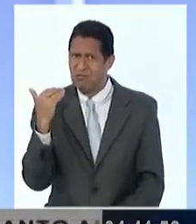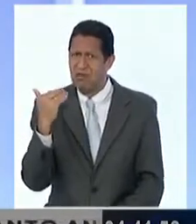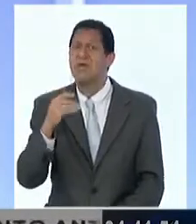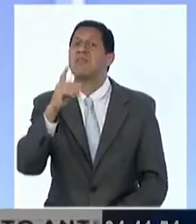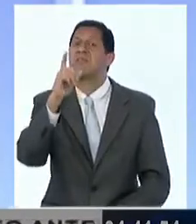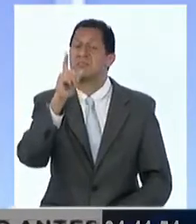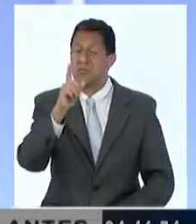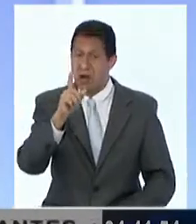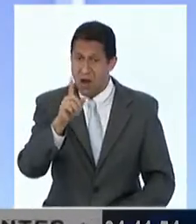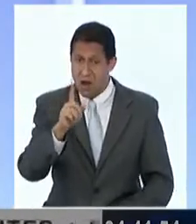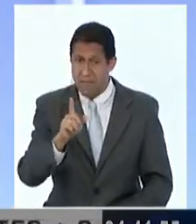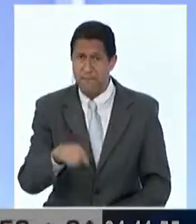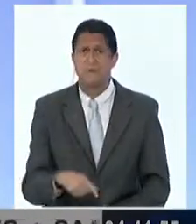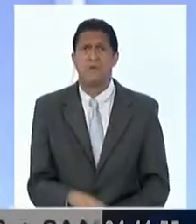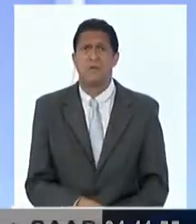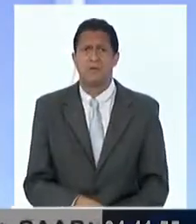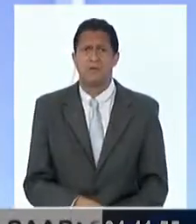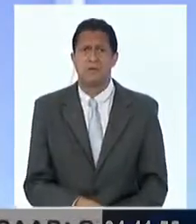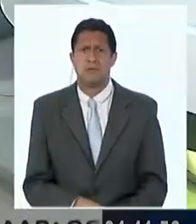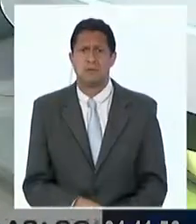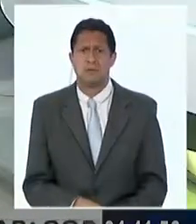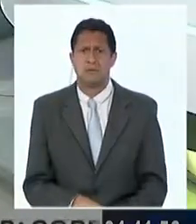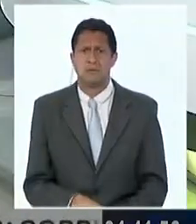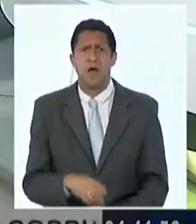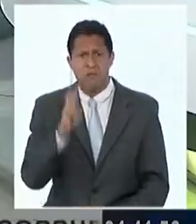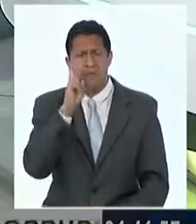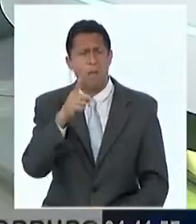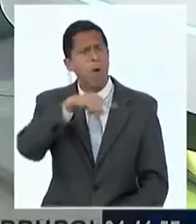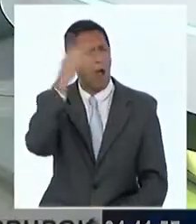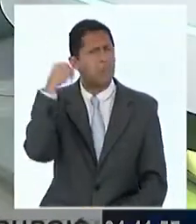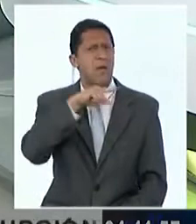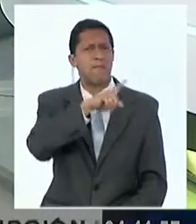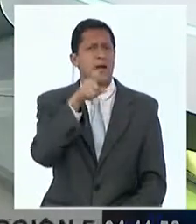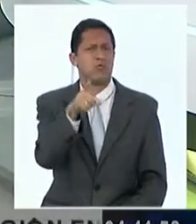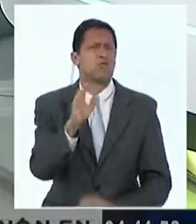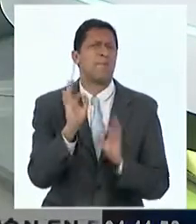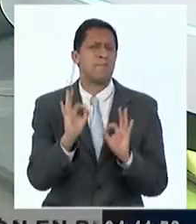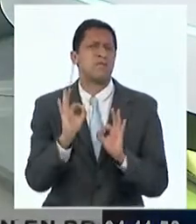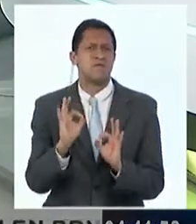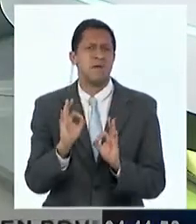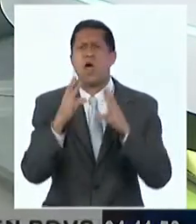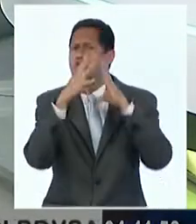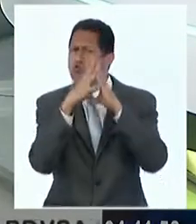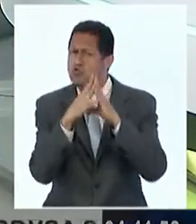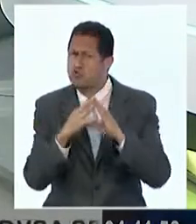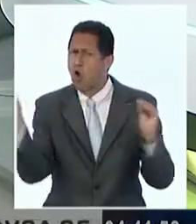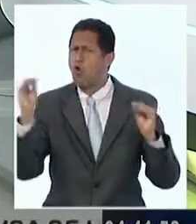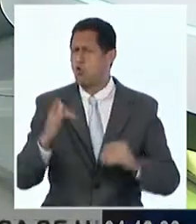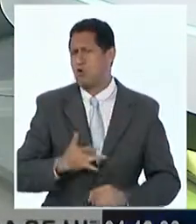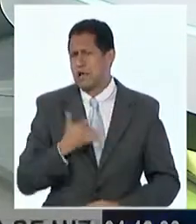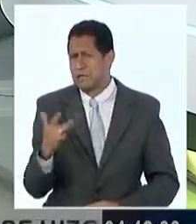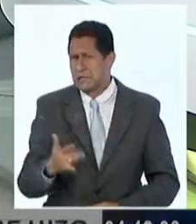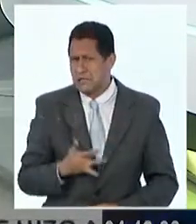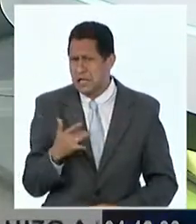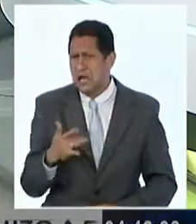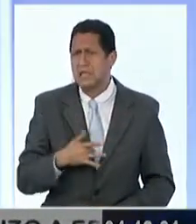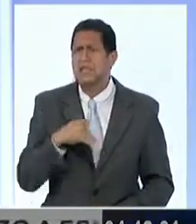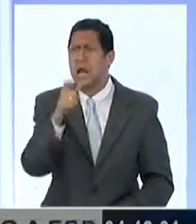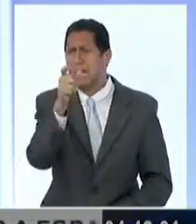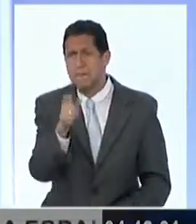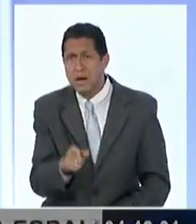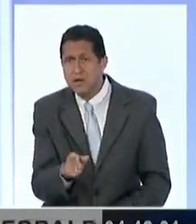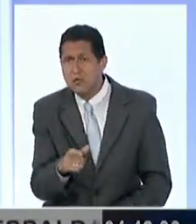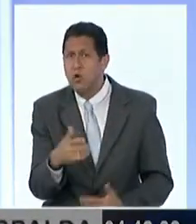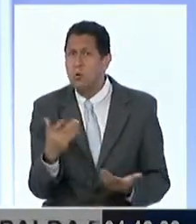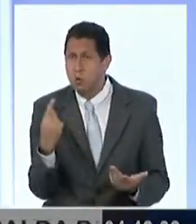también lo dejábamos al aire en el segmento anterior y es precisamente toda esa sintomatología que tienen los